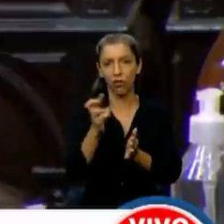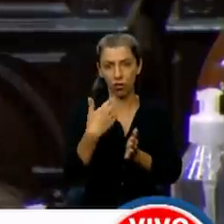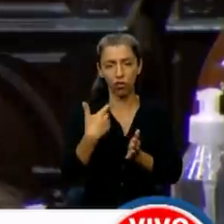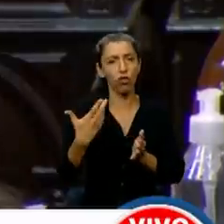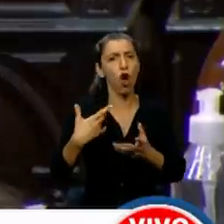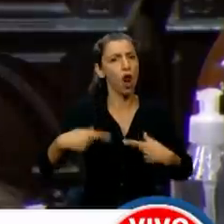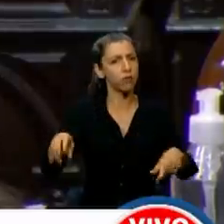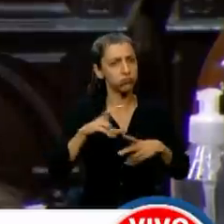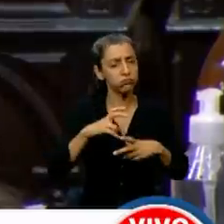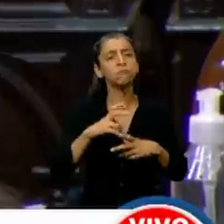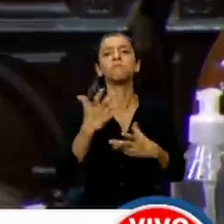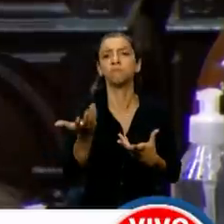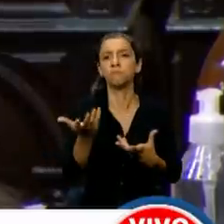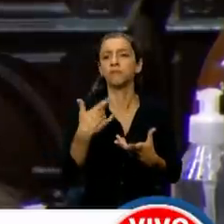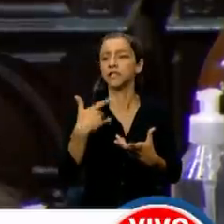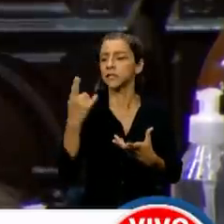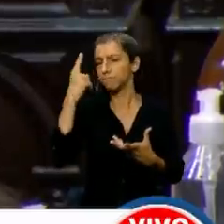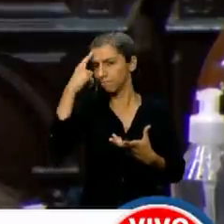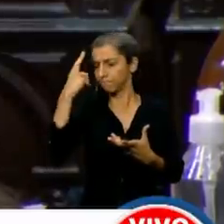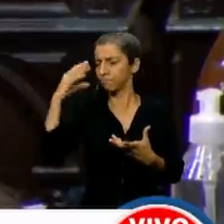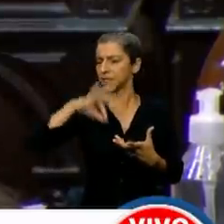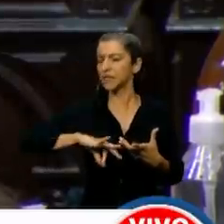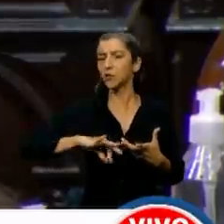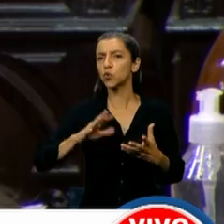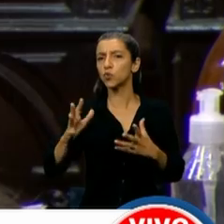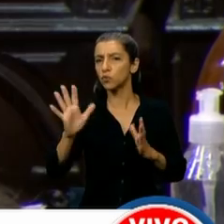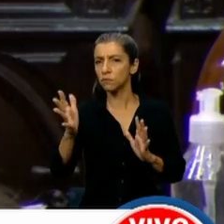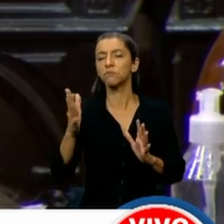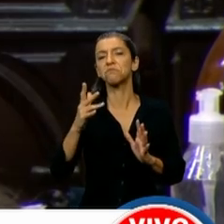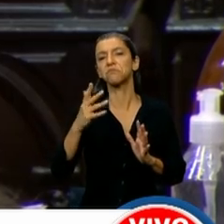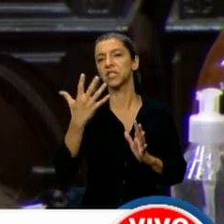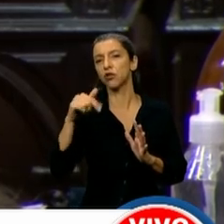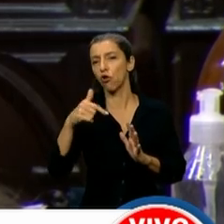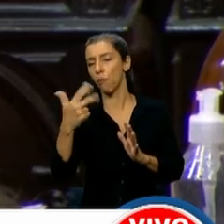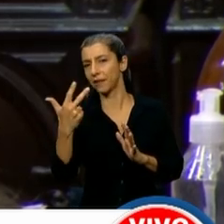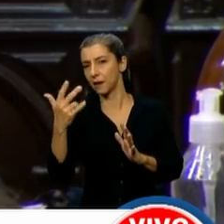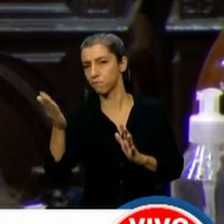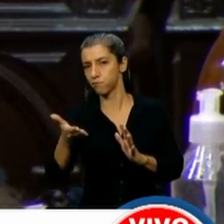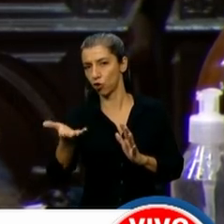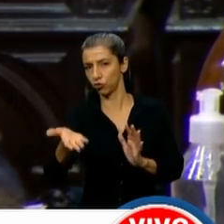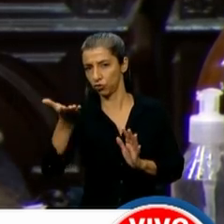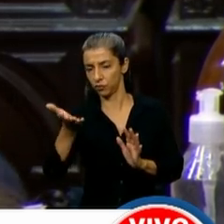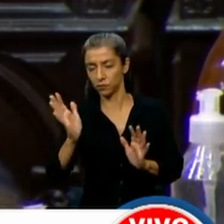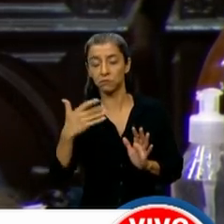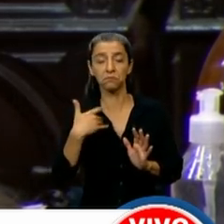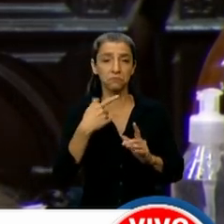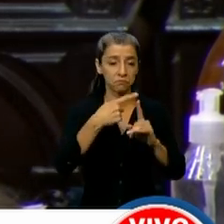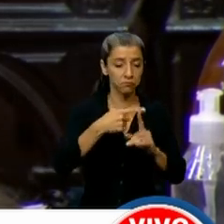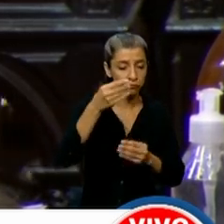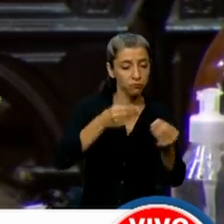que se estima en un 5,3 por ciento es decir un presupuesto